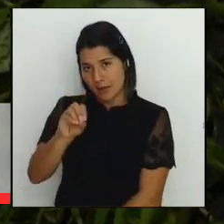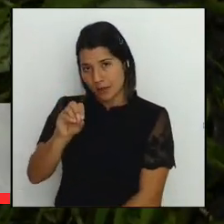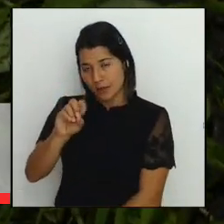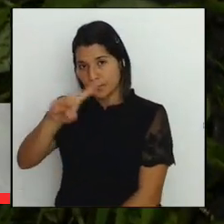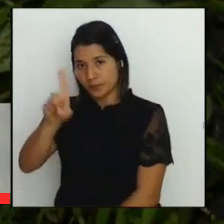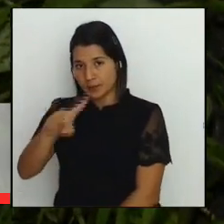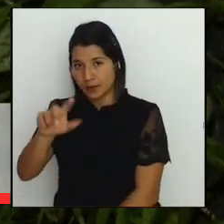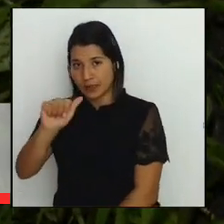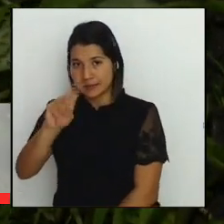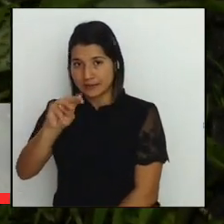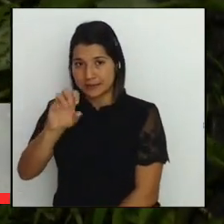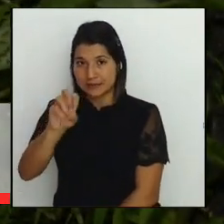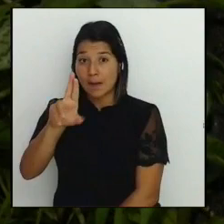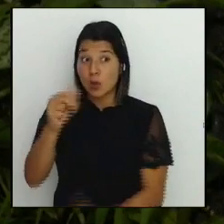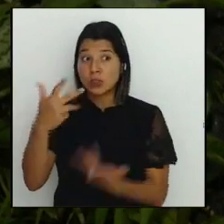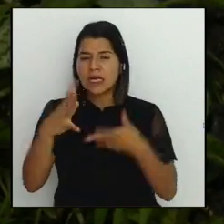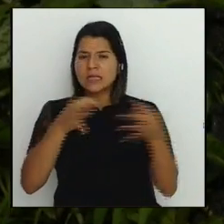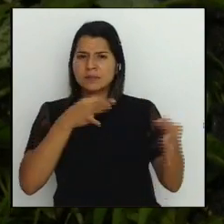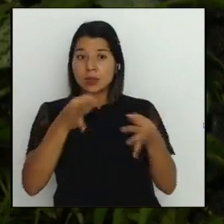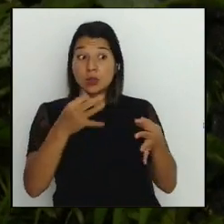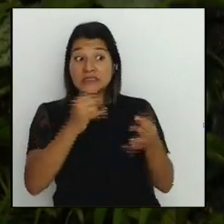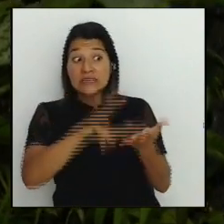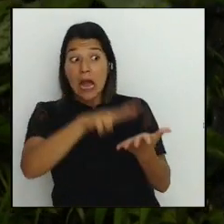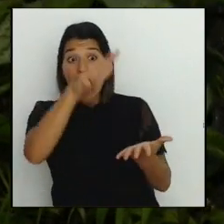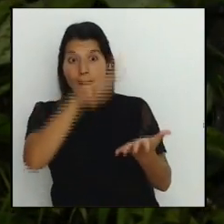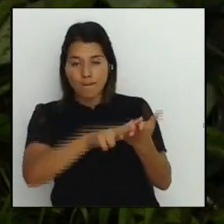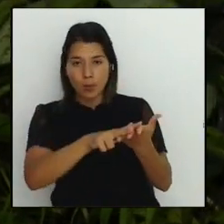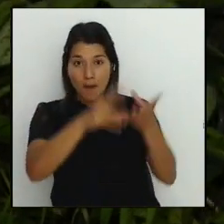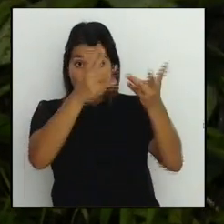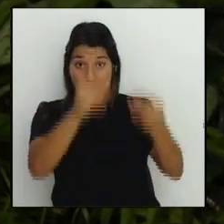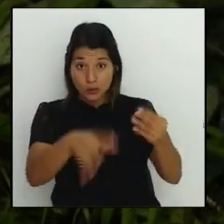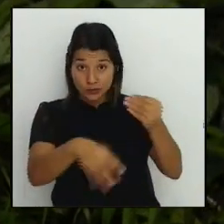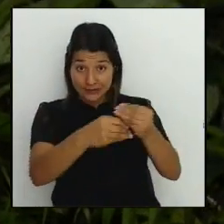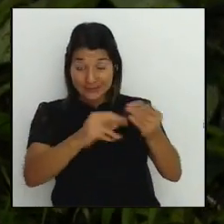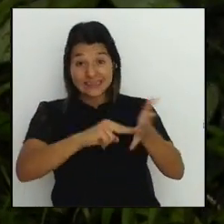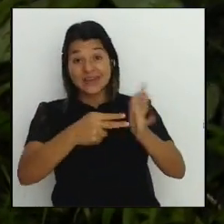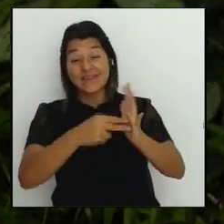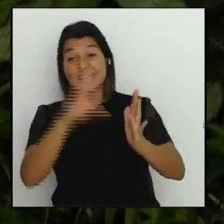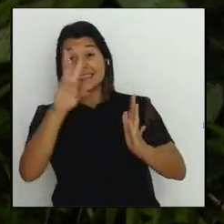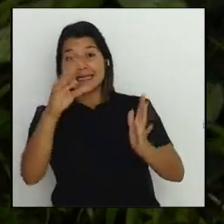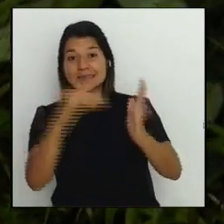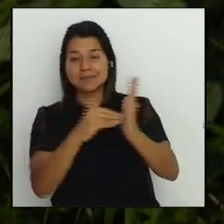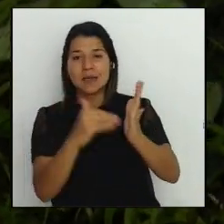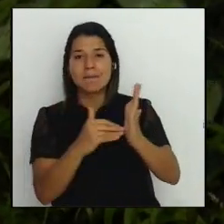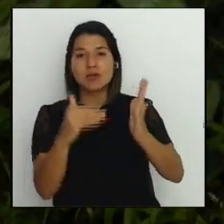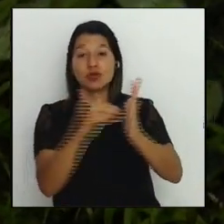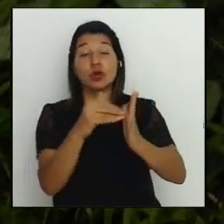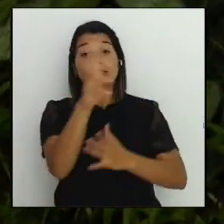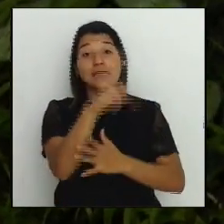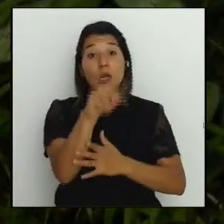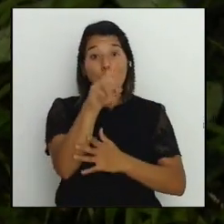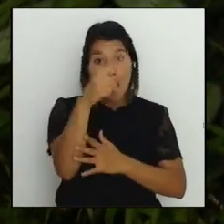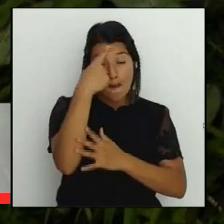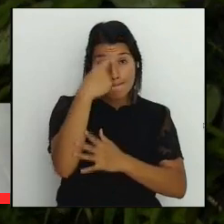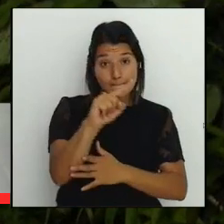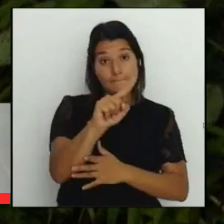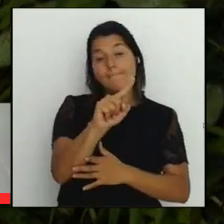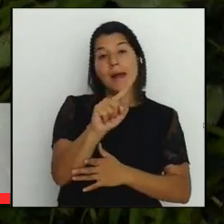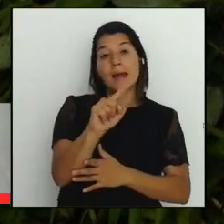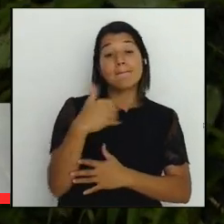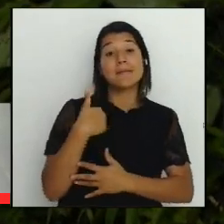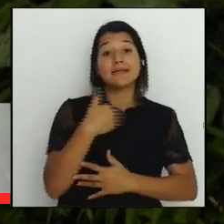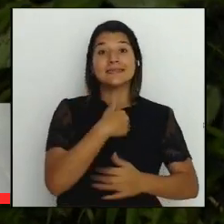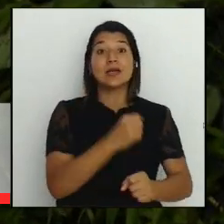aprueben estos 6,000 millones de colones destinados para el Ministerio de Seguridad Pública en el segundo presupuesto extraordinario que se discute